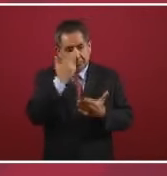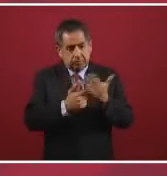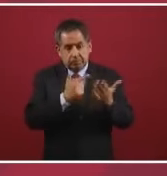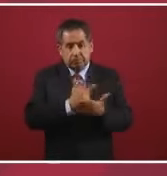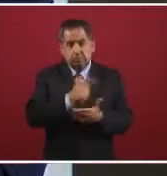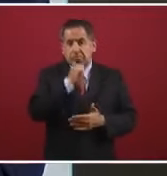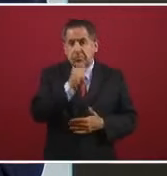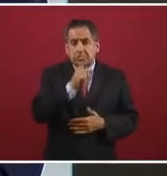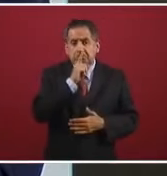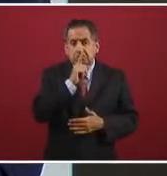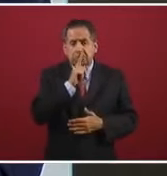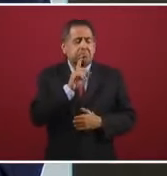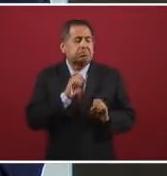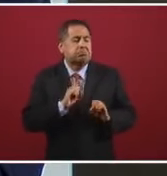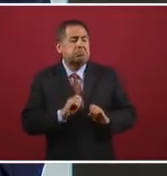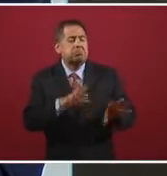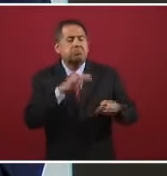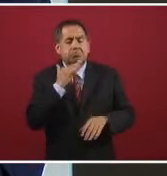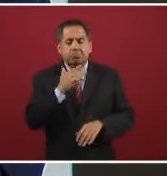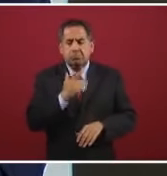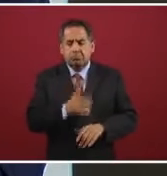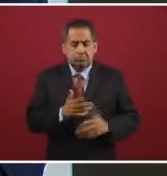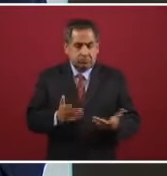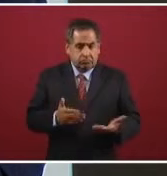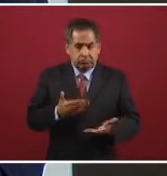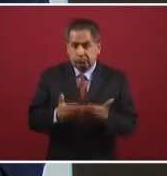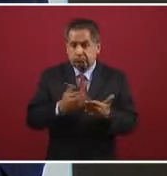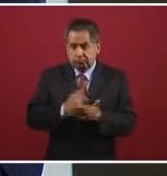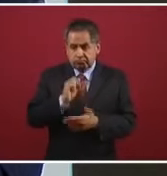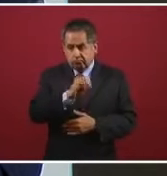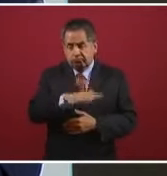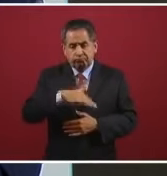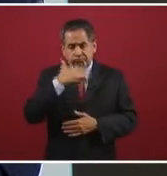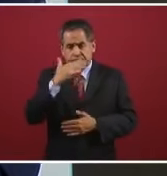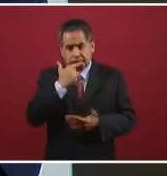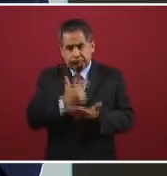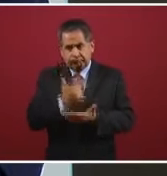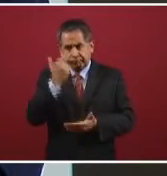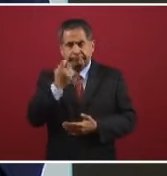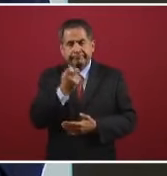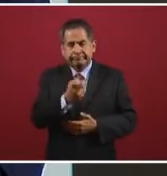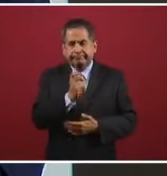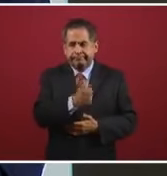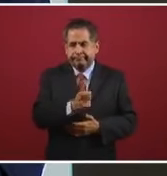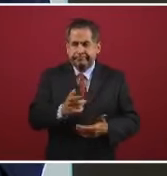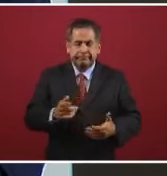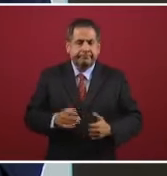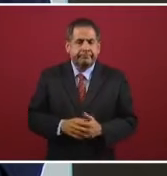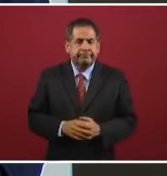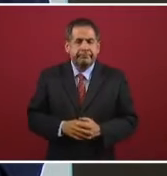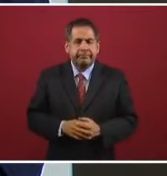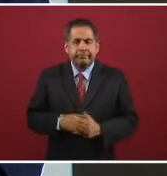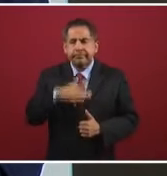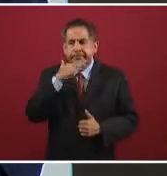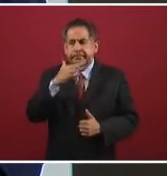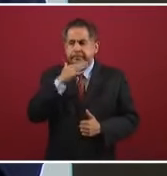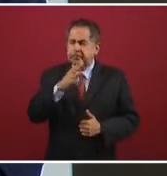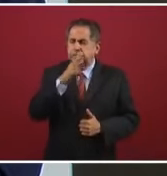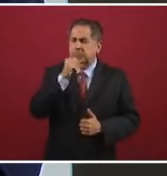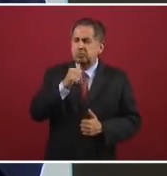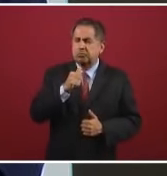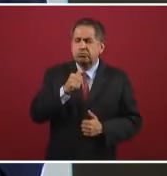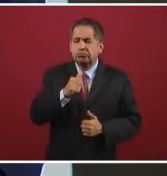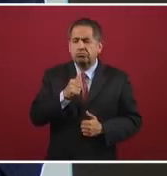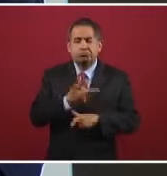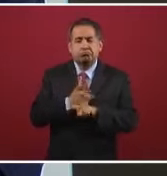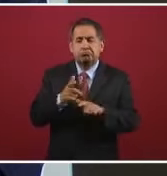como delito grave. Ahora sí es delito grave. El corrupto no puede